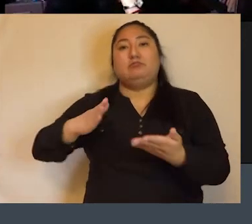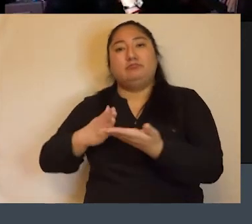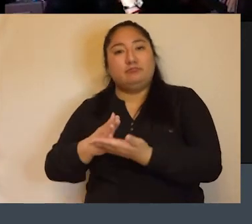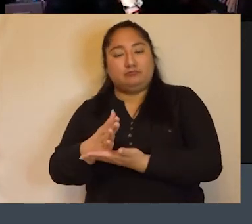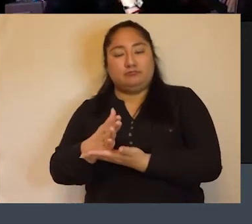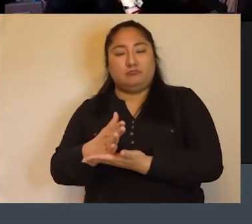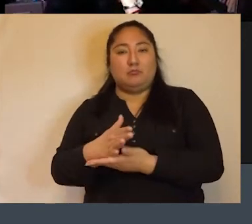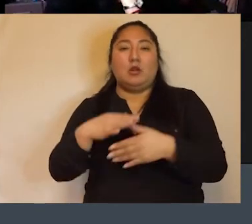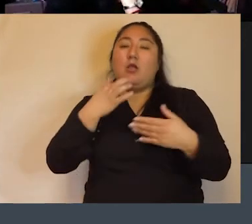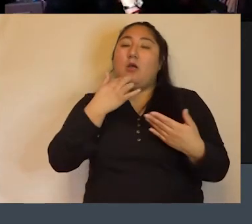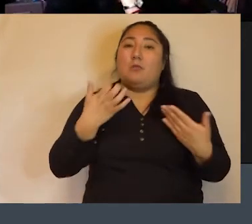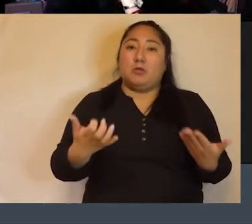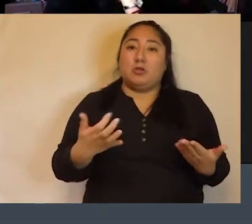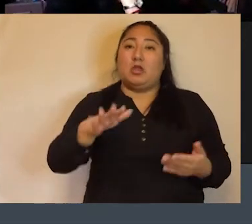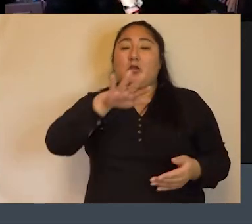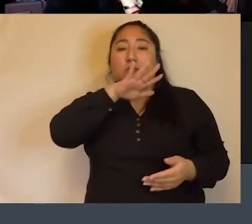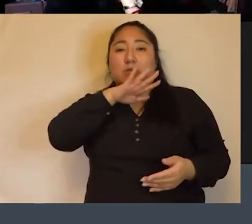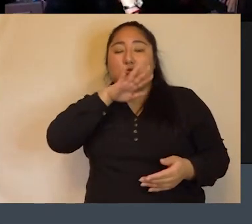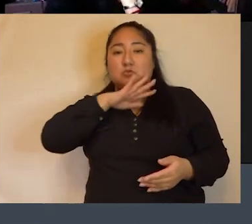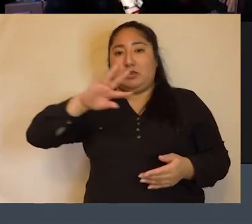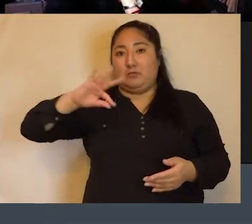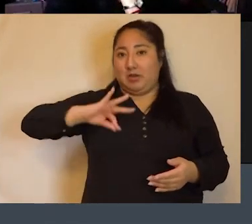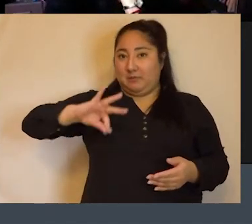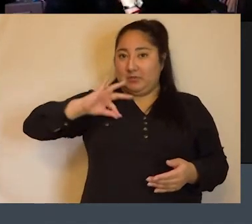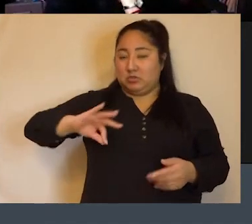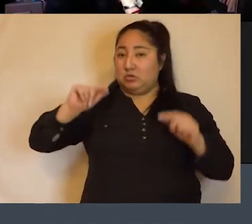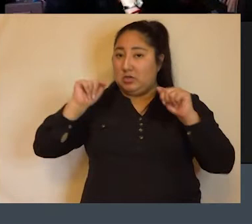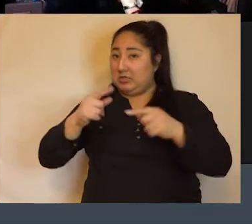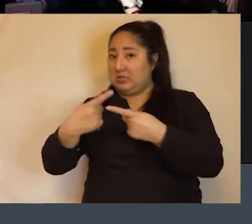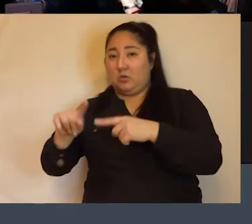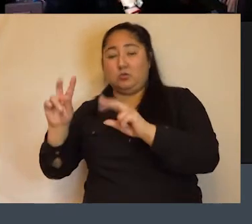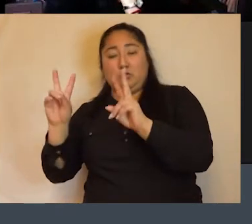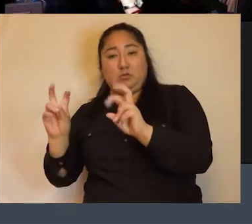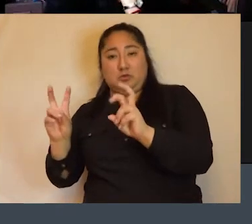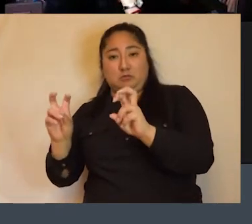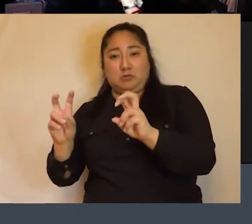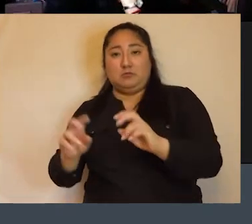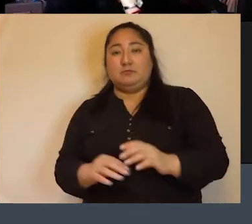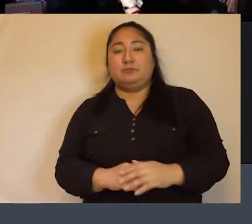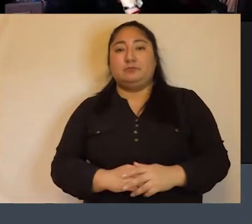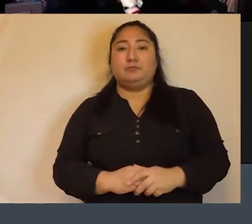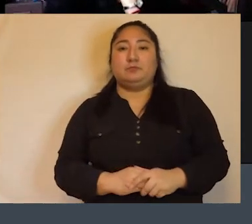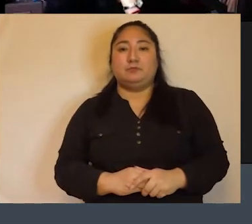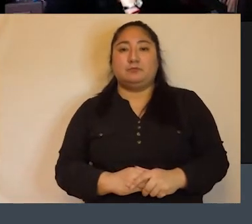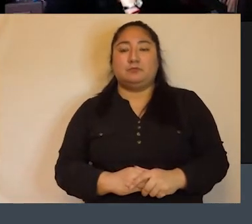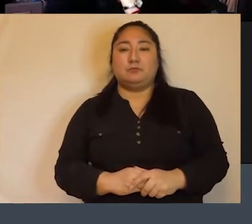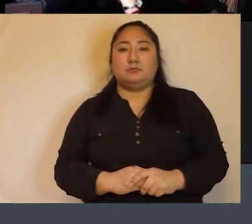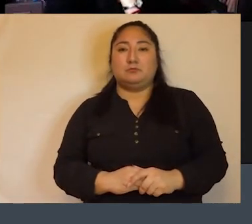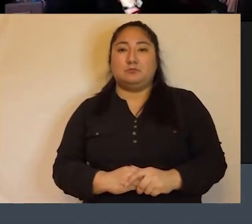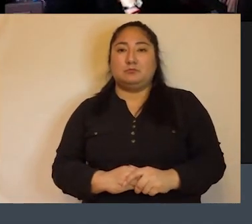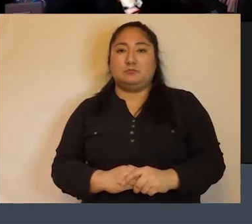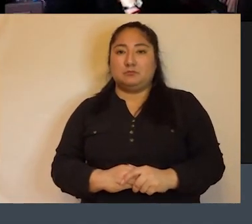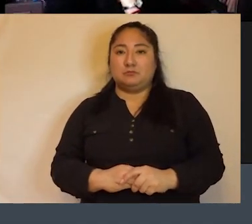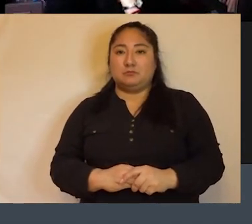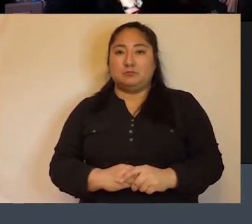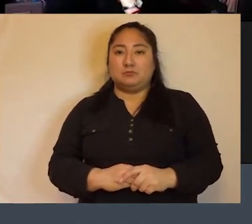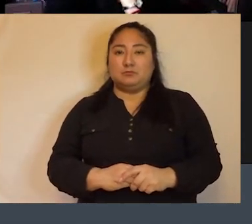pensionarse, ¿ya? Y porque lo van a ocupar para pensionarse, ese es otro tema.